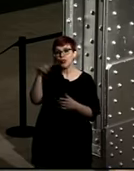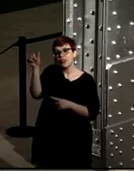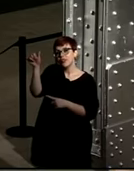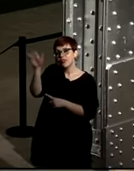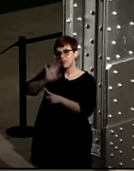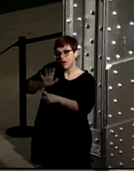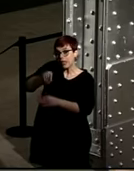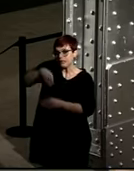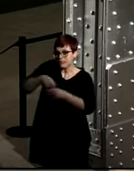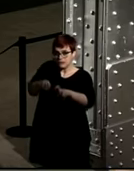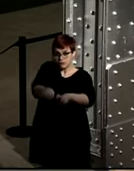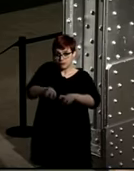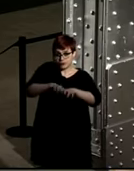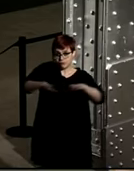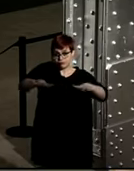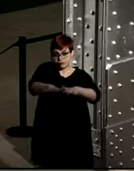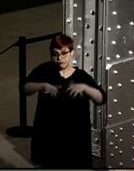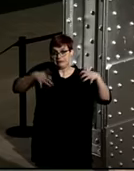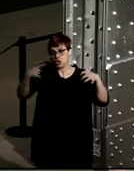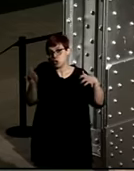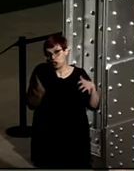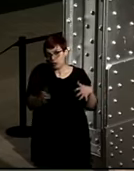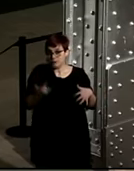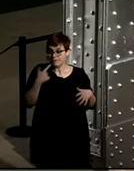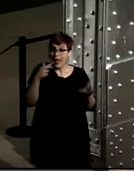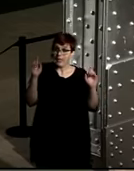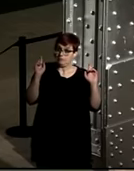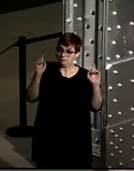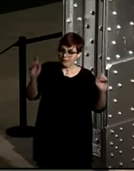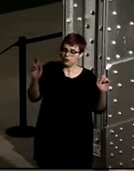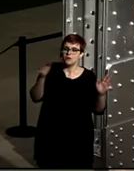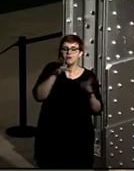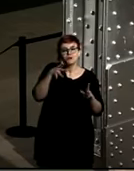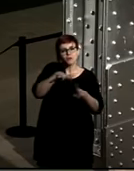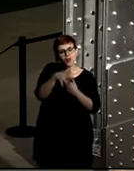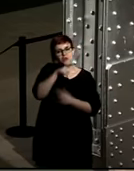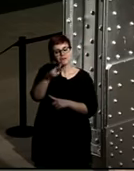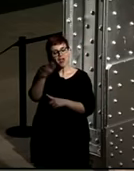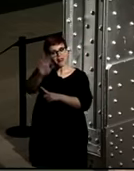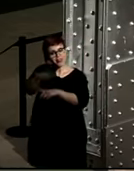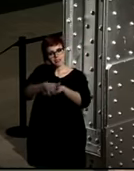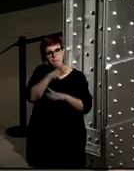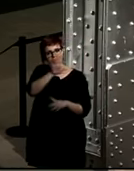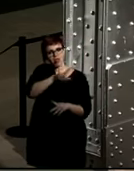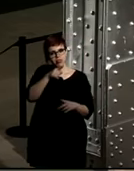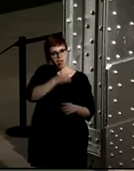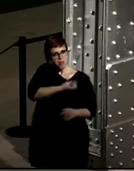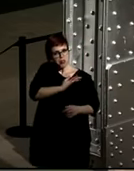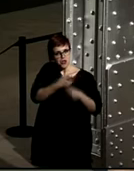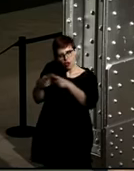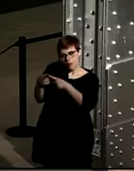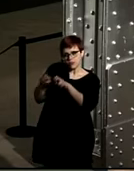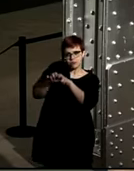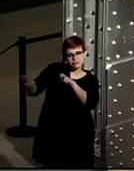del cine no, pero te quiero decir que eso en el cine es un momento como de emoción compartida. Y exacto. Eso cada vez va a ser